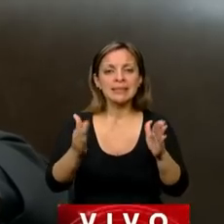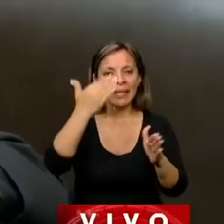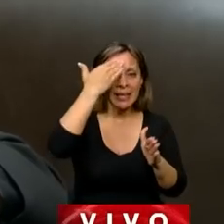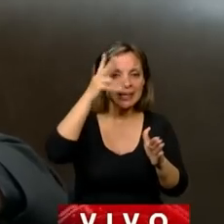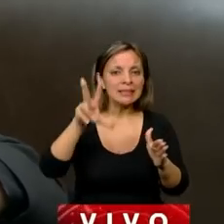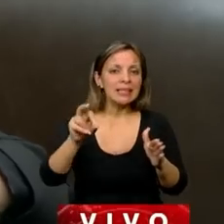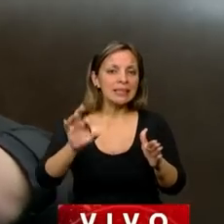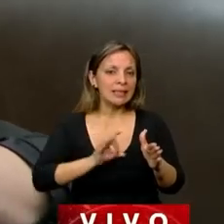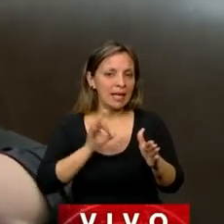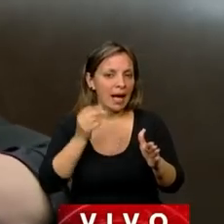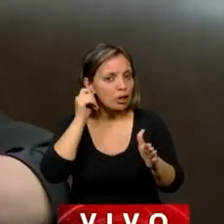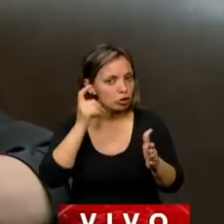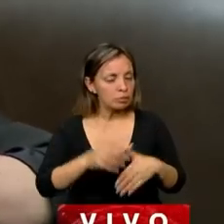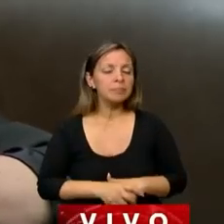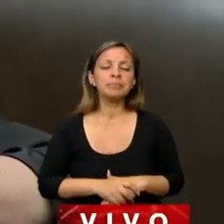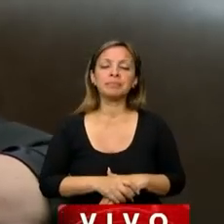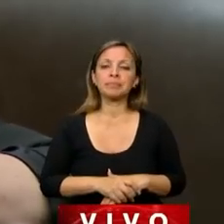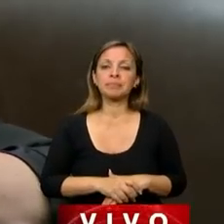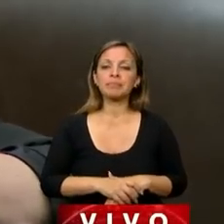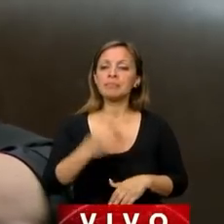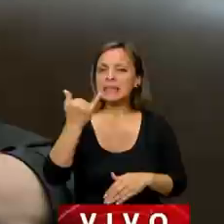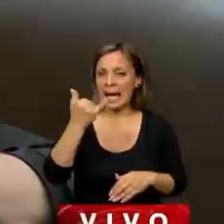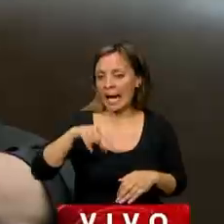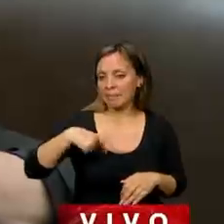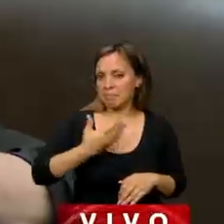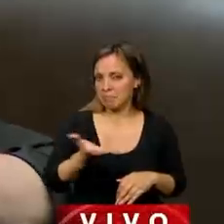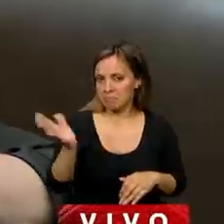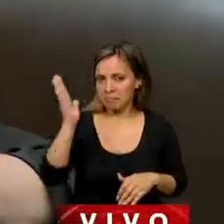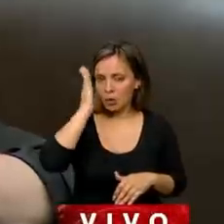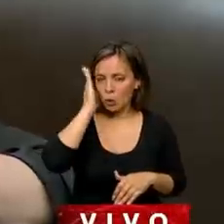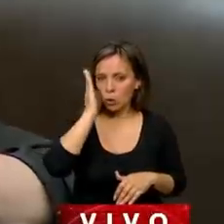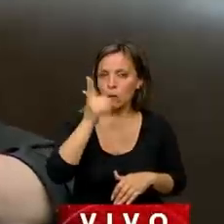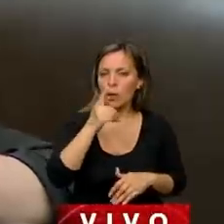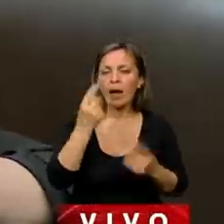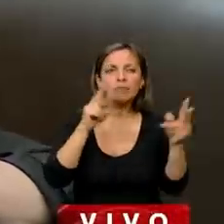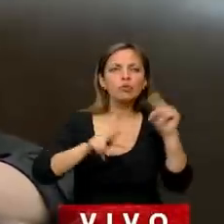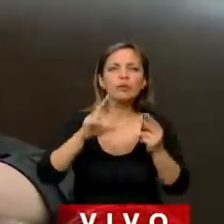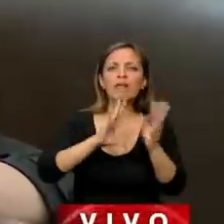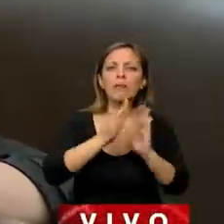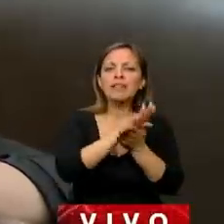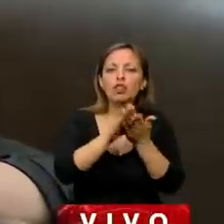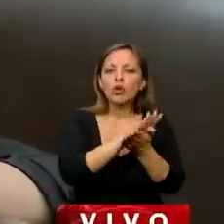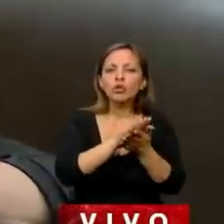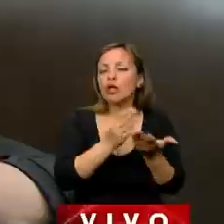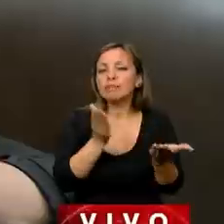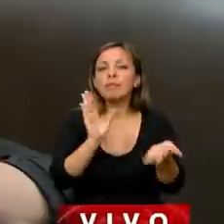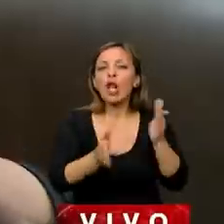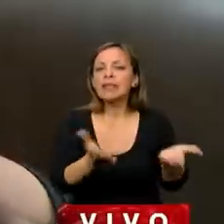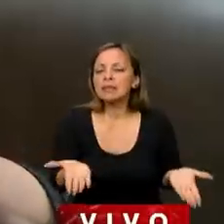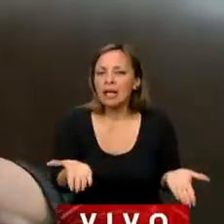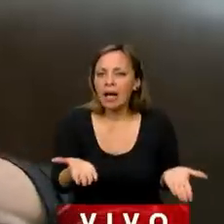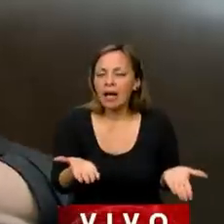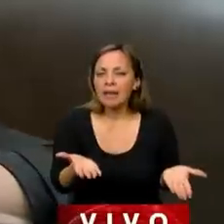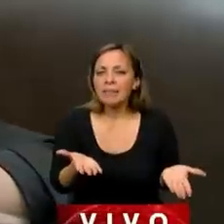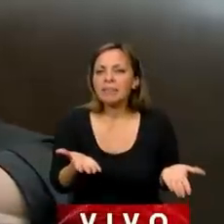años. Hay una base cultural en nuestra sociedad que tiende a la resolución de conflictos de manera violenta. Y más allá de lo que se